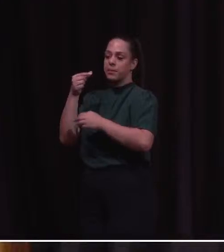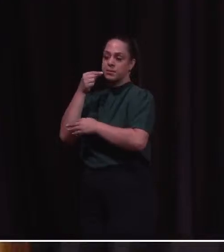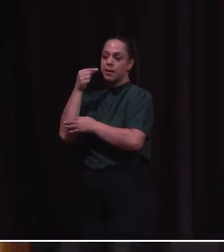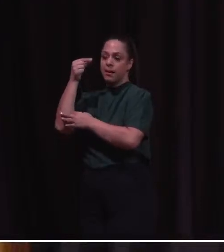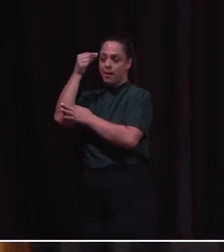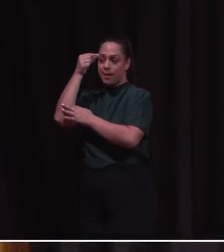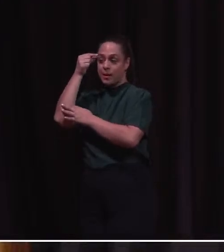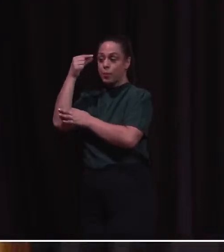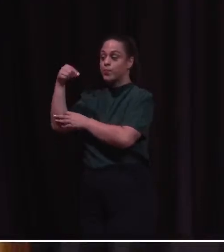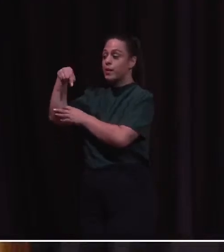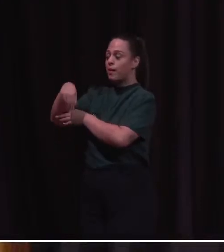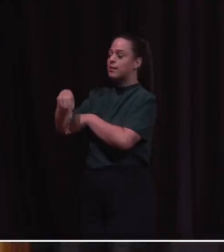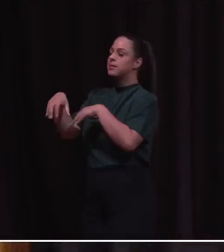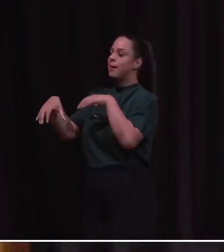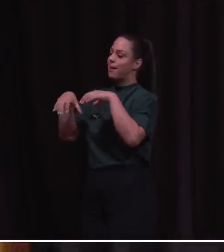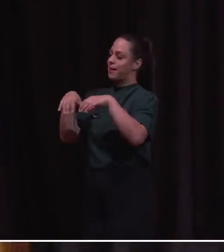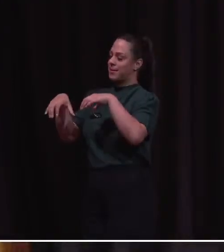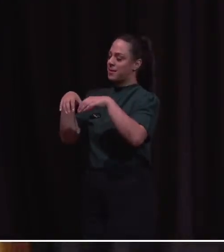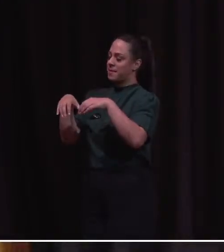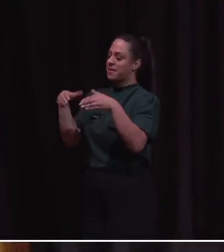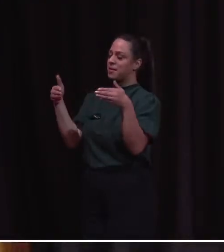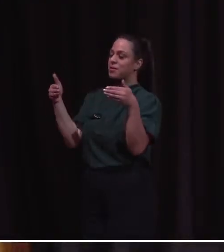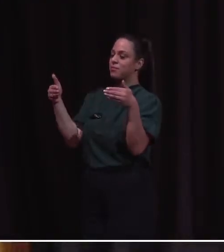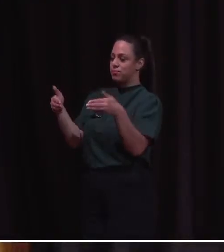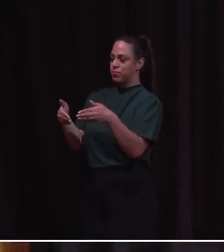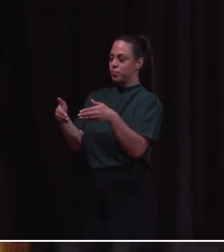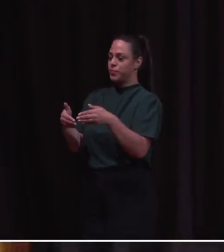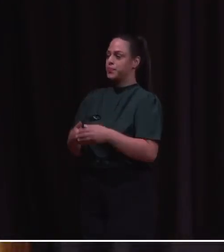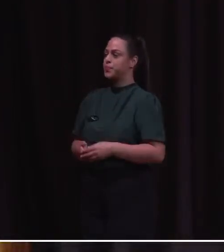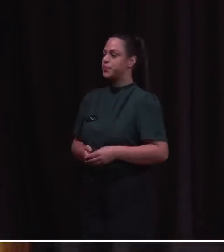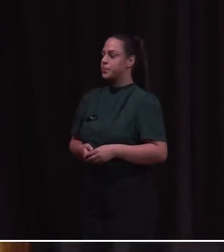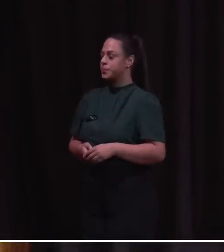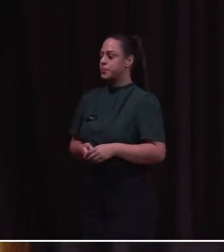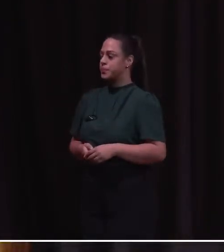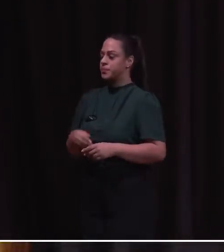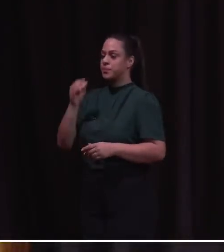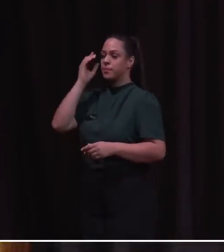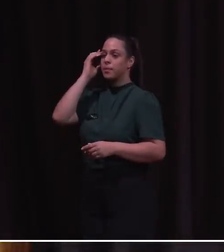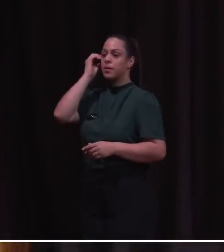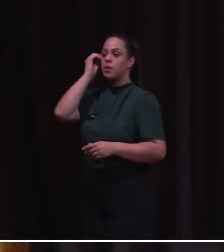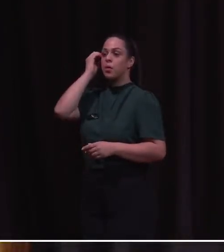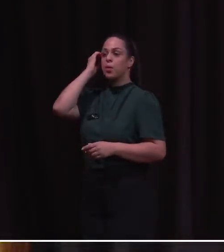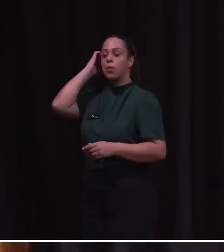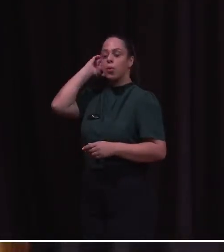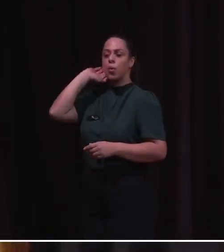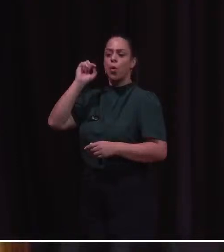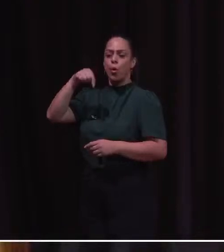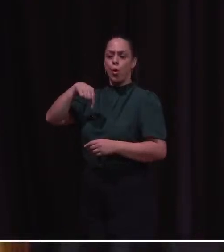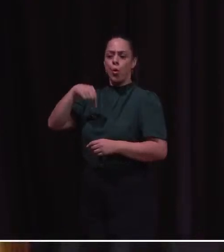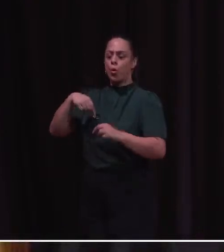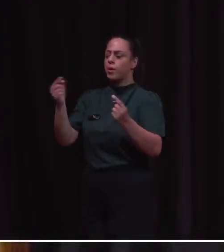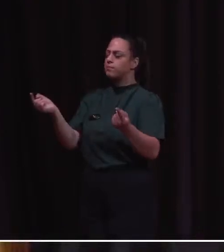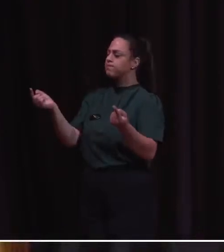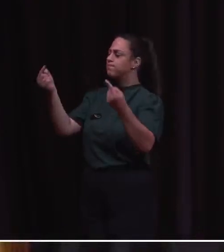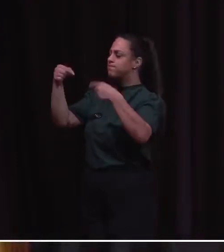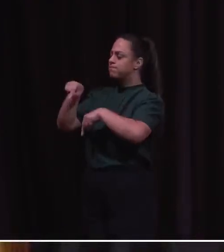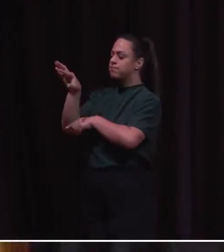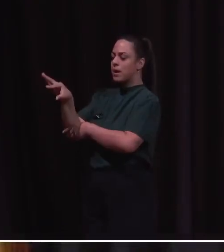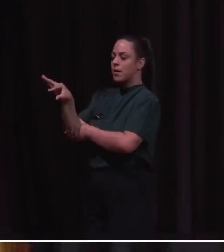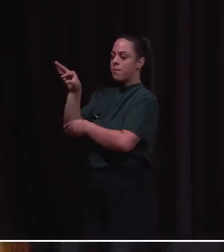actividad es una de ellas. Hoy contamos con la honrosa presencia de la